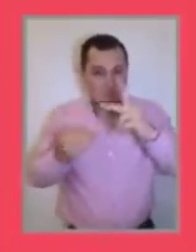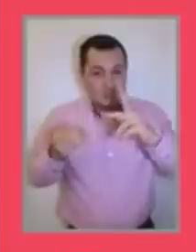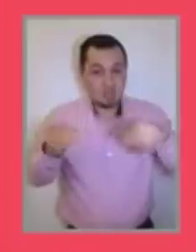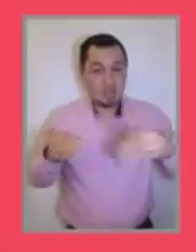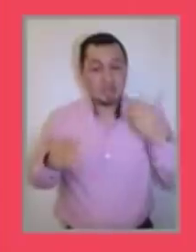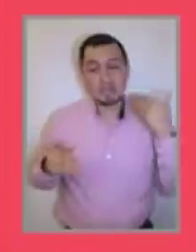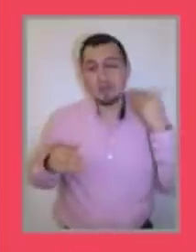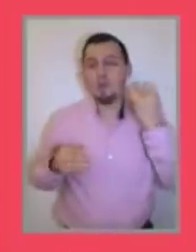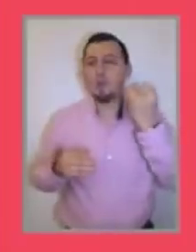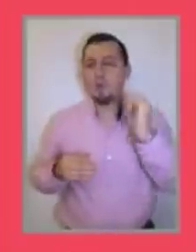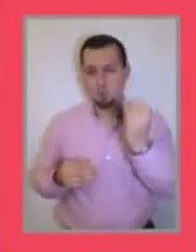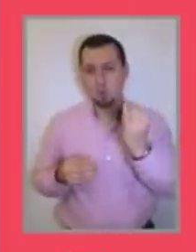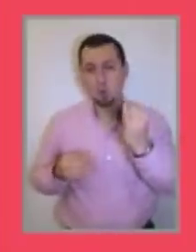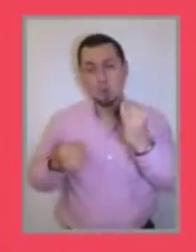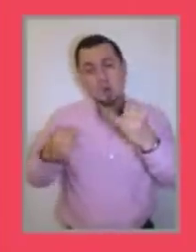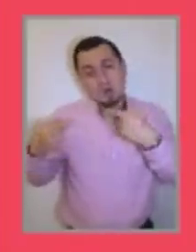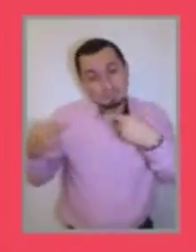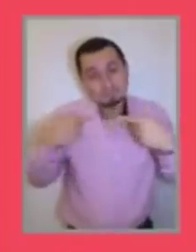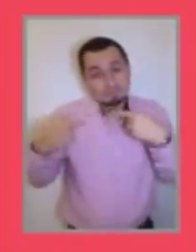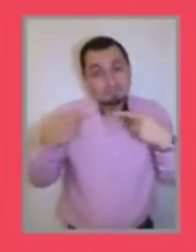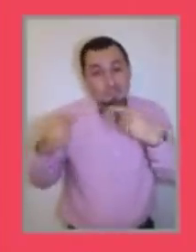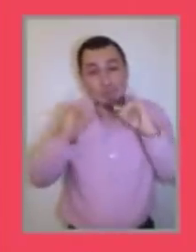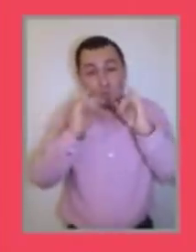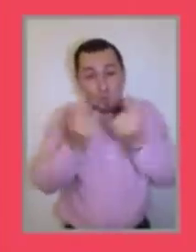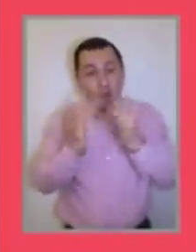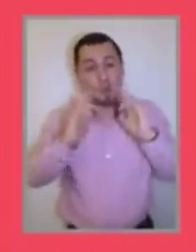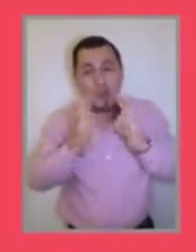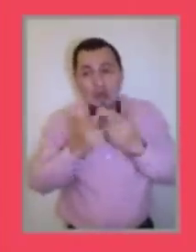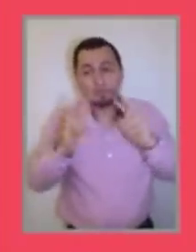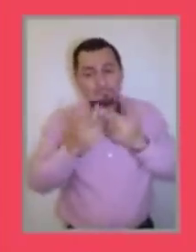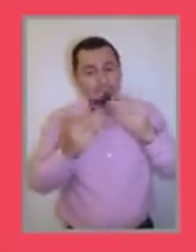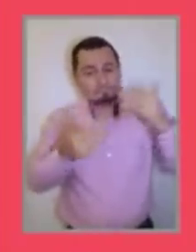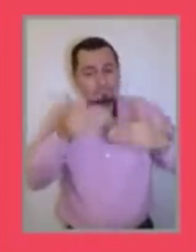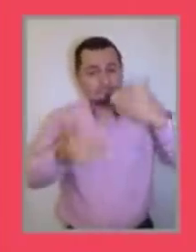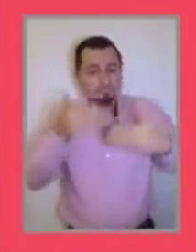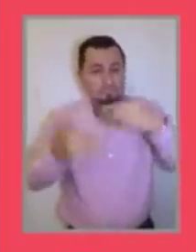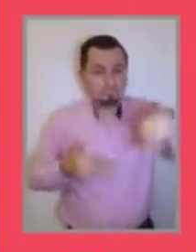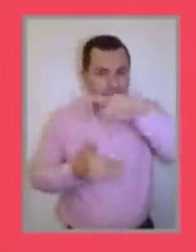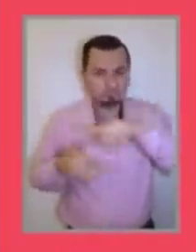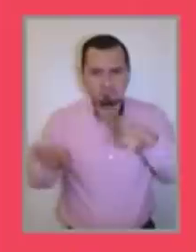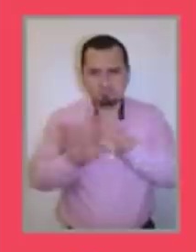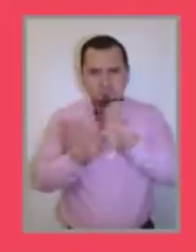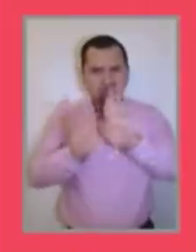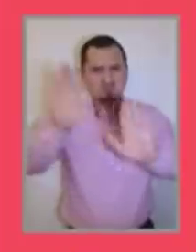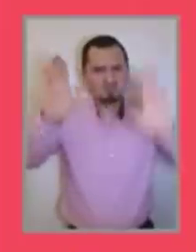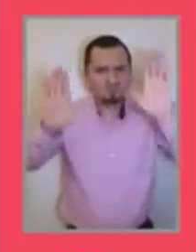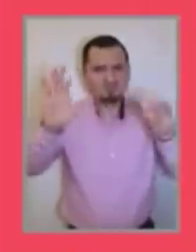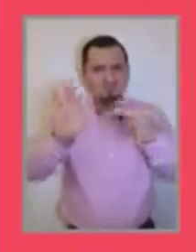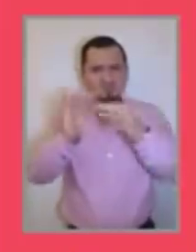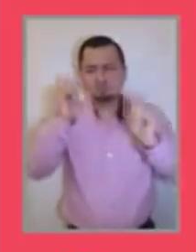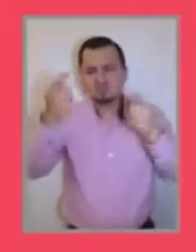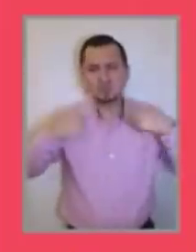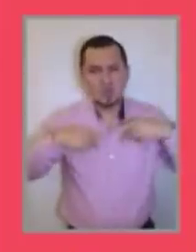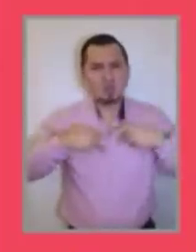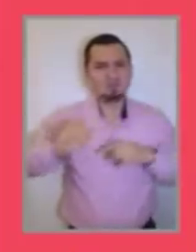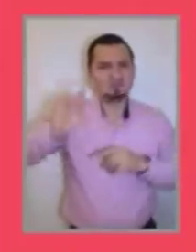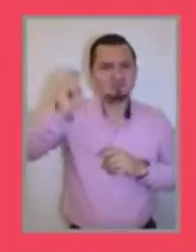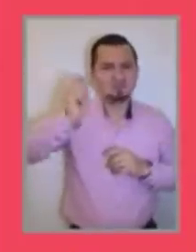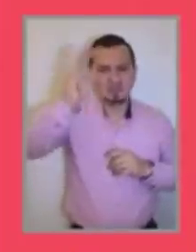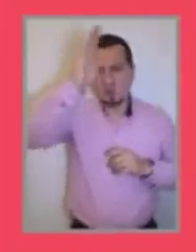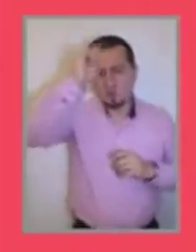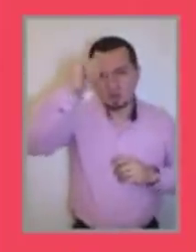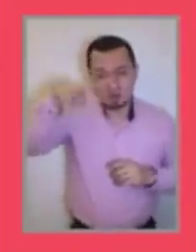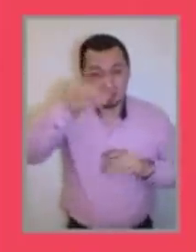verano, y desde entonces la participación fue un grupo muy representativo de todos los sistemas educativos del